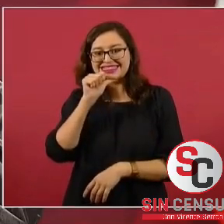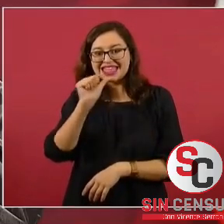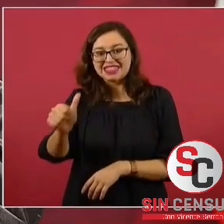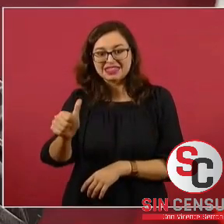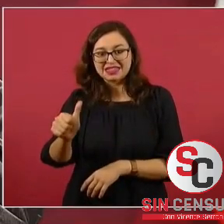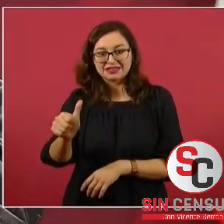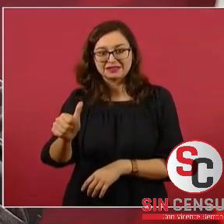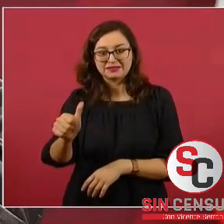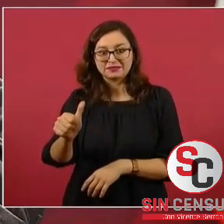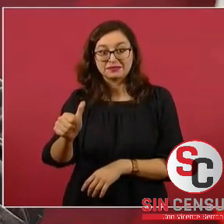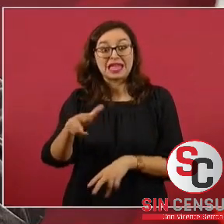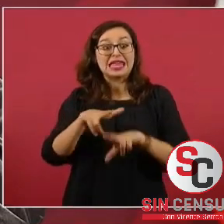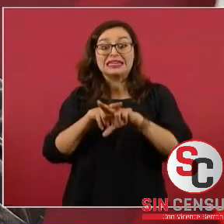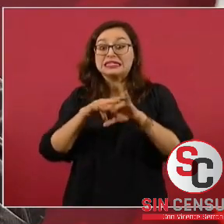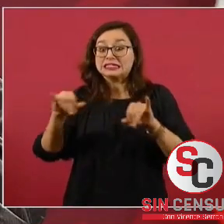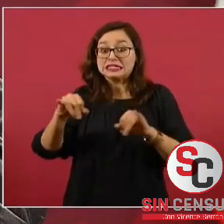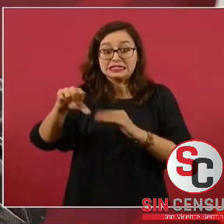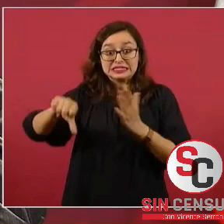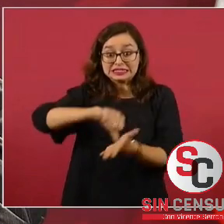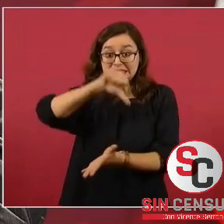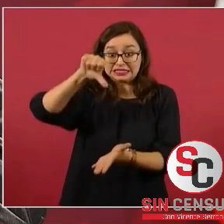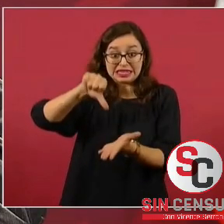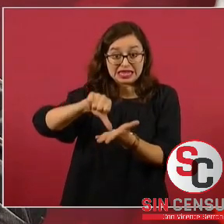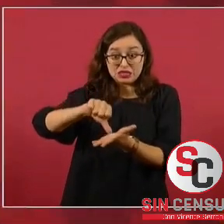ni en la cabecera municipal.